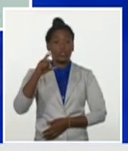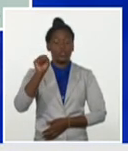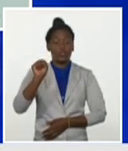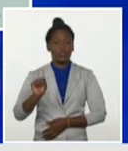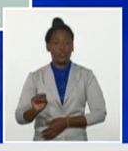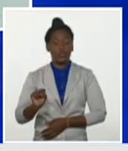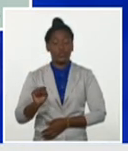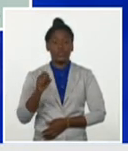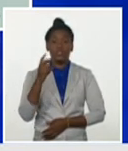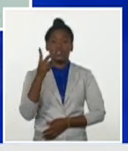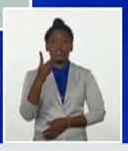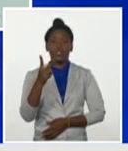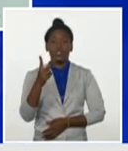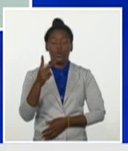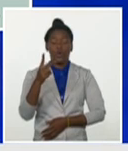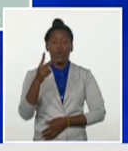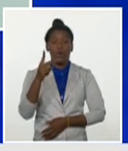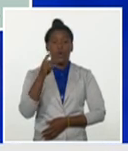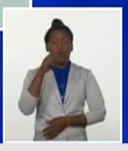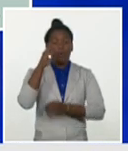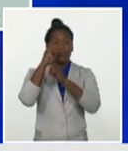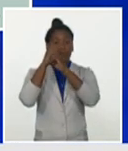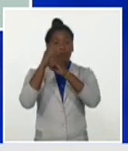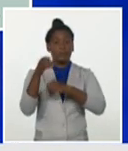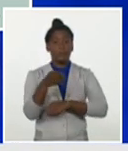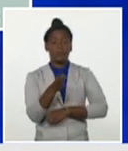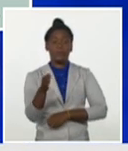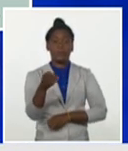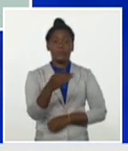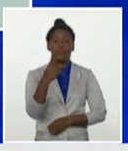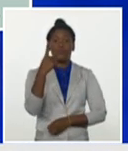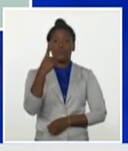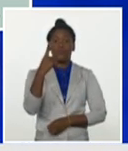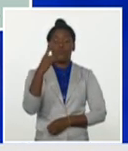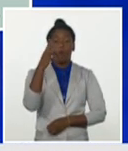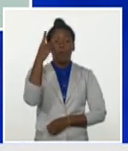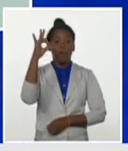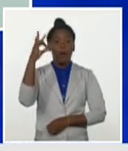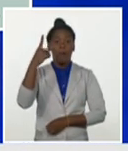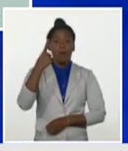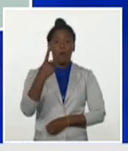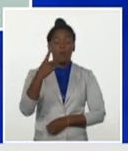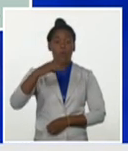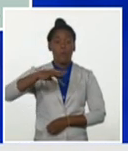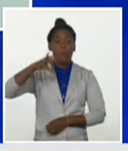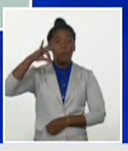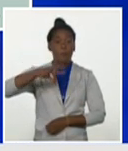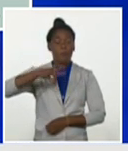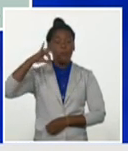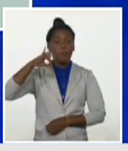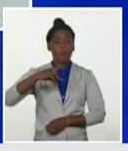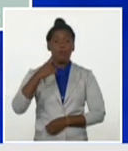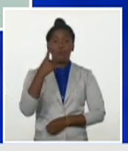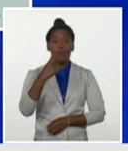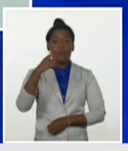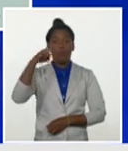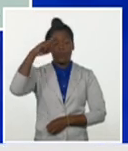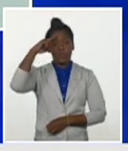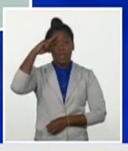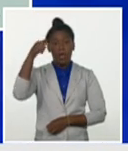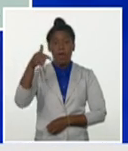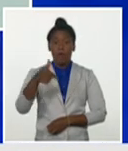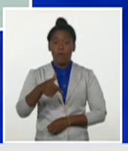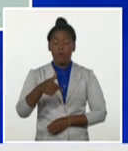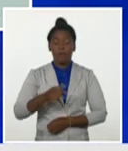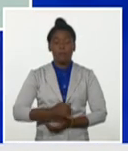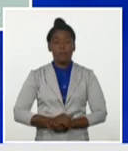de Viñales y 1 de La Palma, igual que 1 de Los Palacios y 1 de San Juan y Martínez.